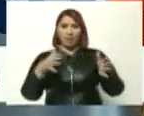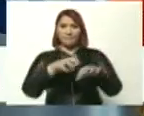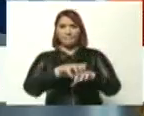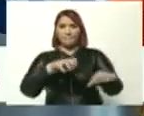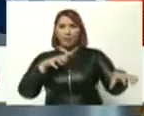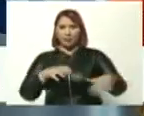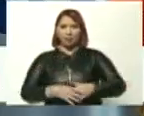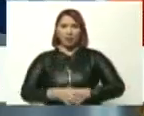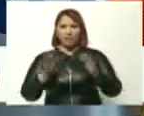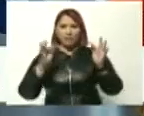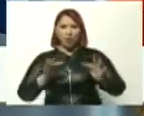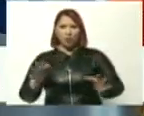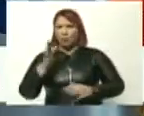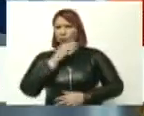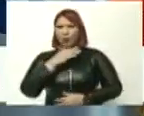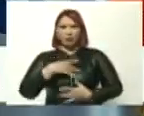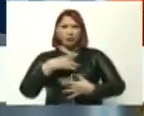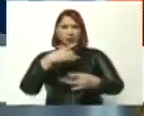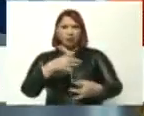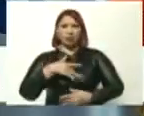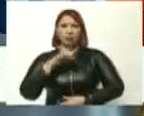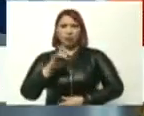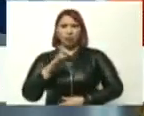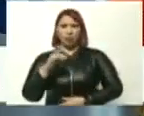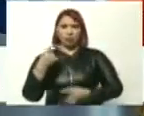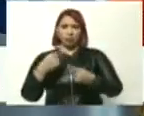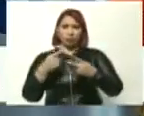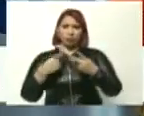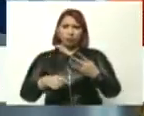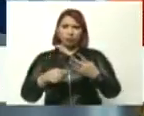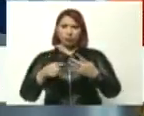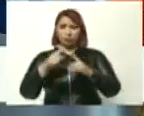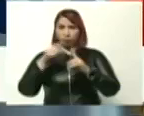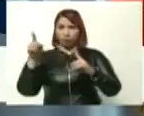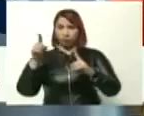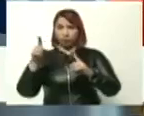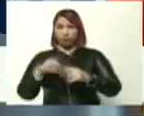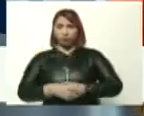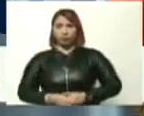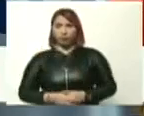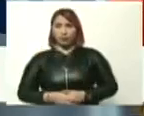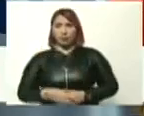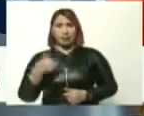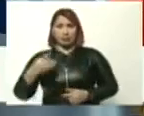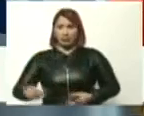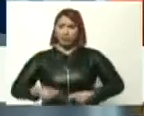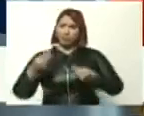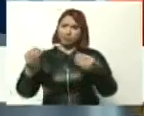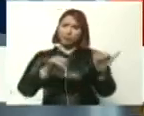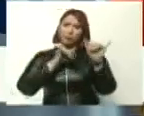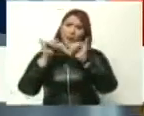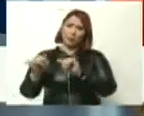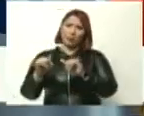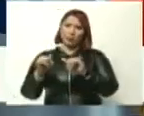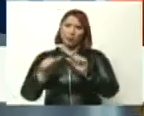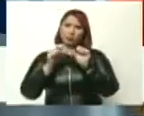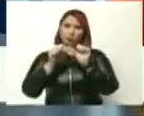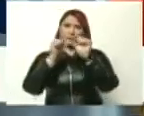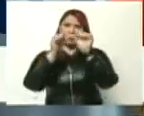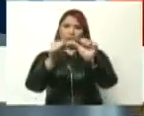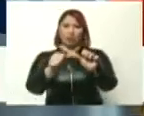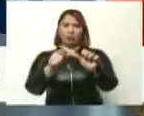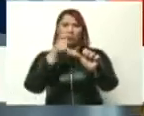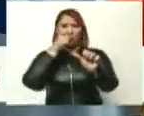intencional y dolosa, los casos, obviaban obviamente presentar los mismos para un seguimiento por las direcciones